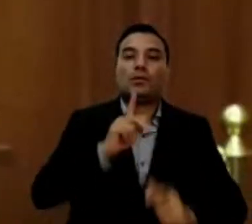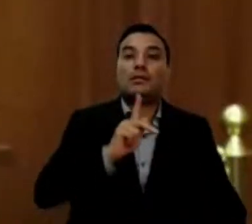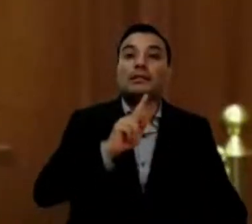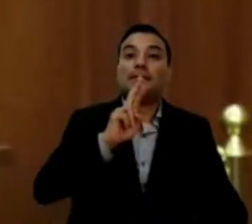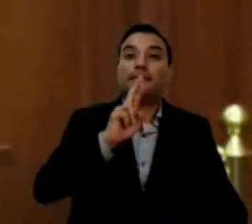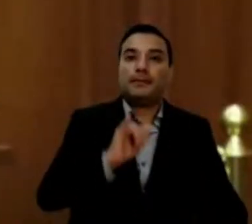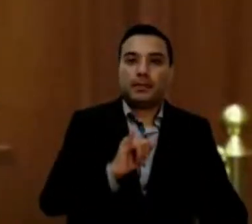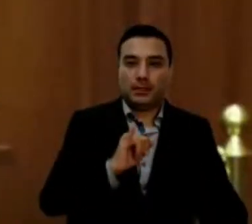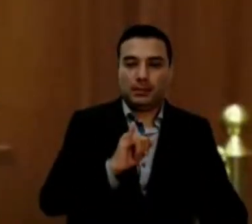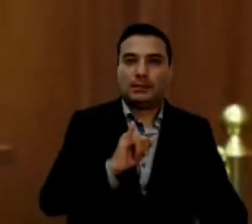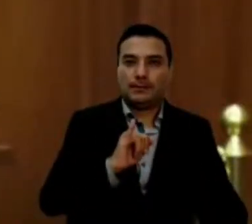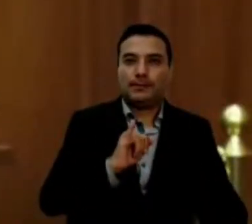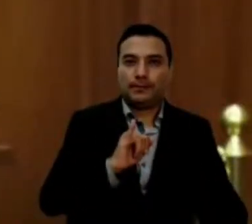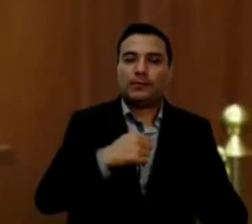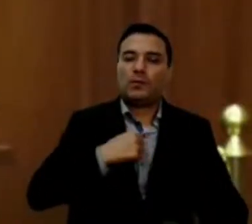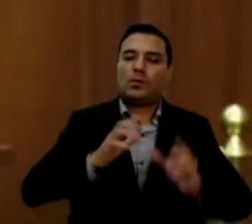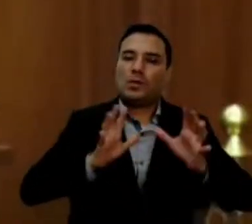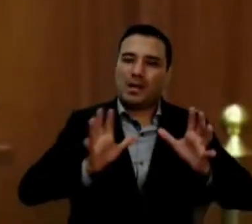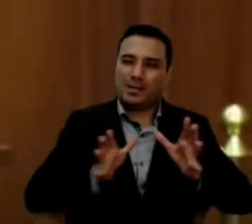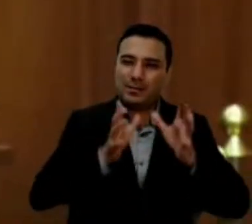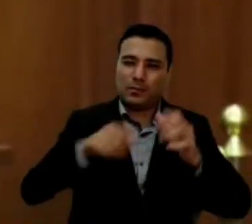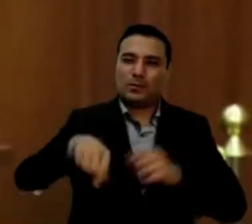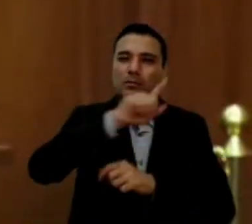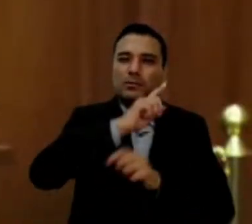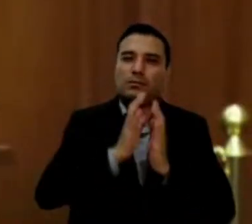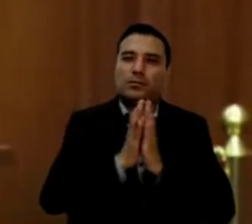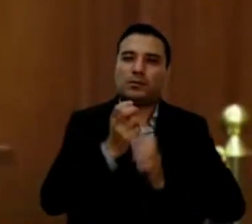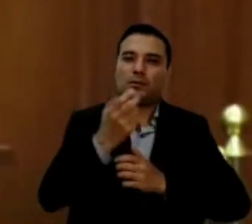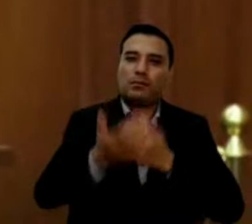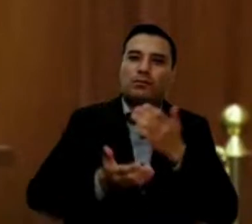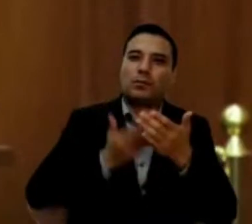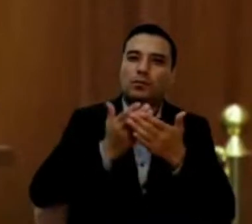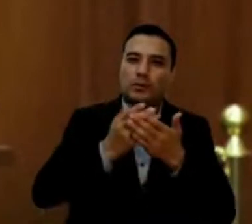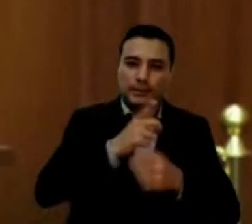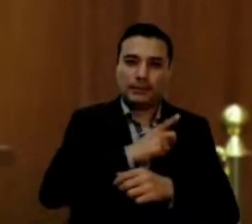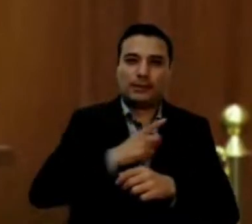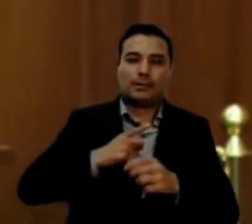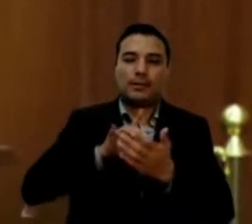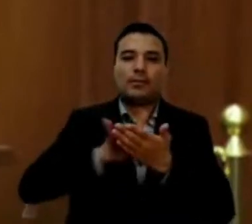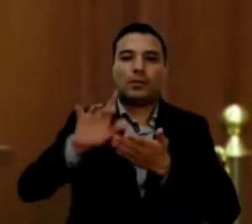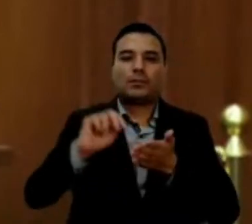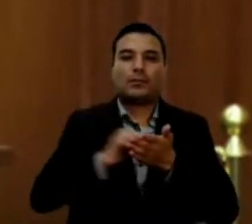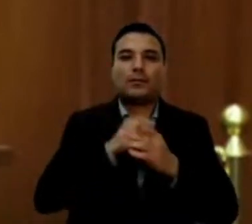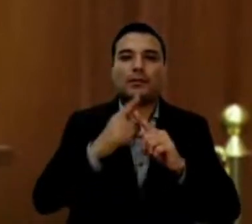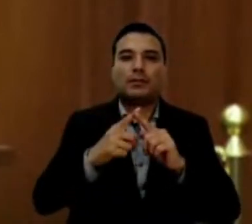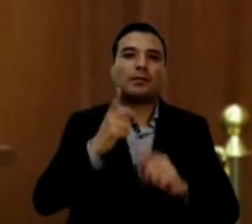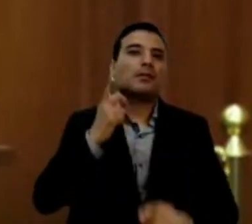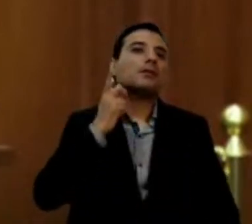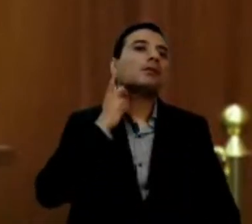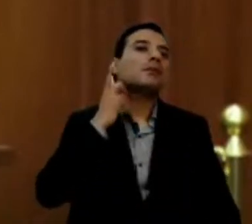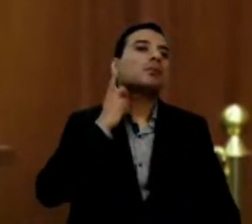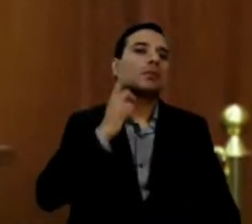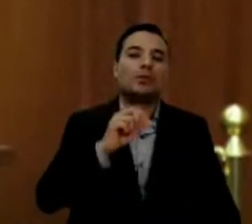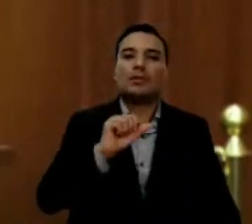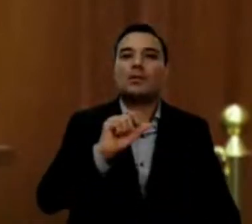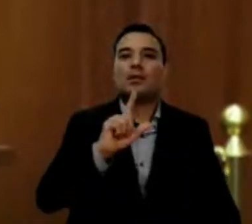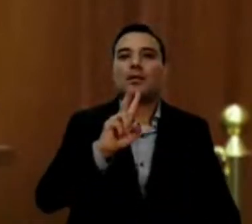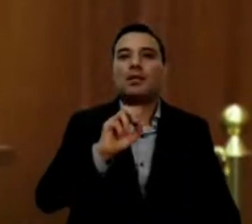Institucional, los exhorto a respaldar la presente iniciativa. Atentamente, diputado Braulio Antonio Álvarez